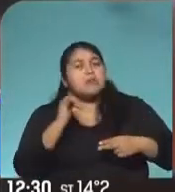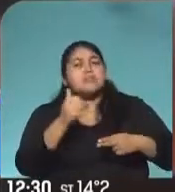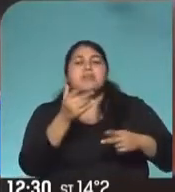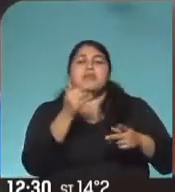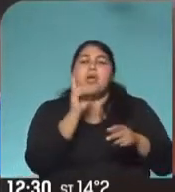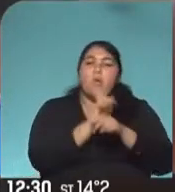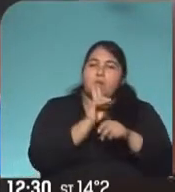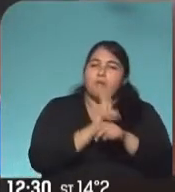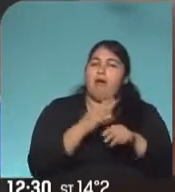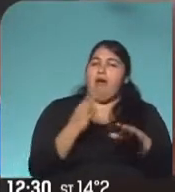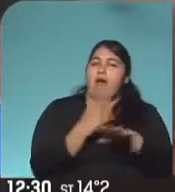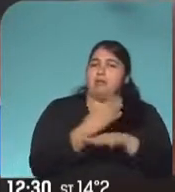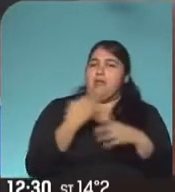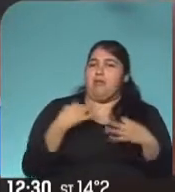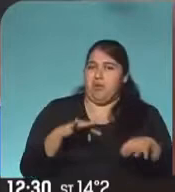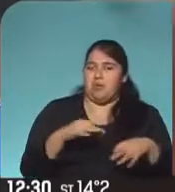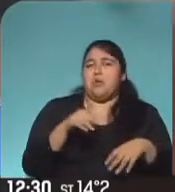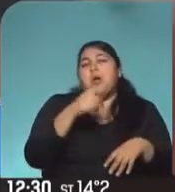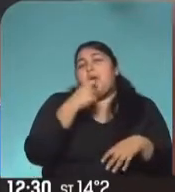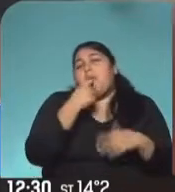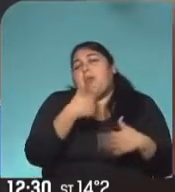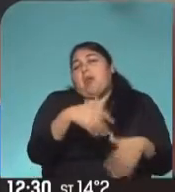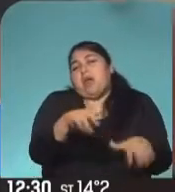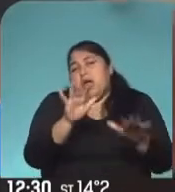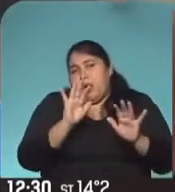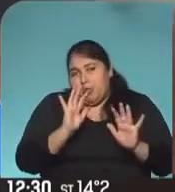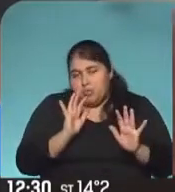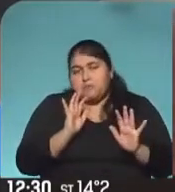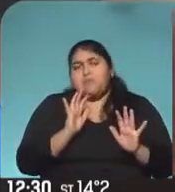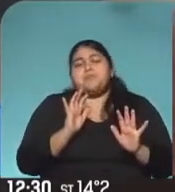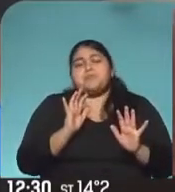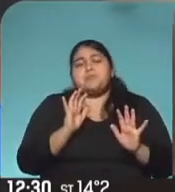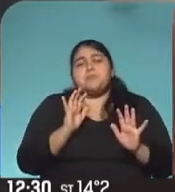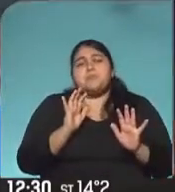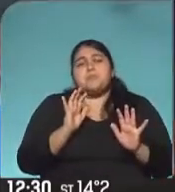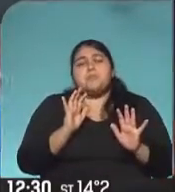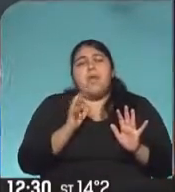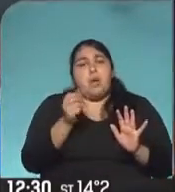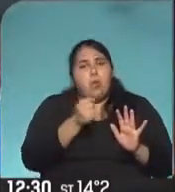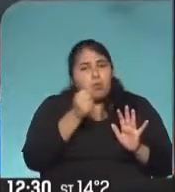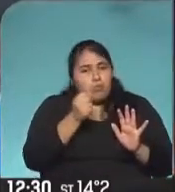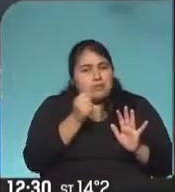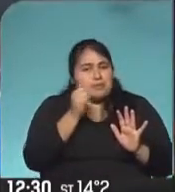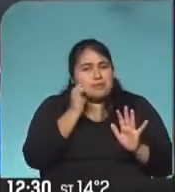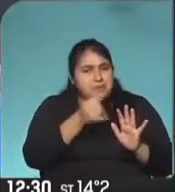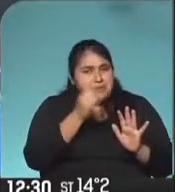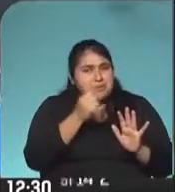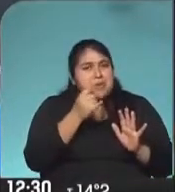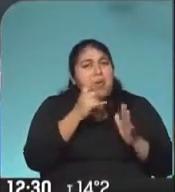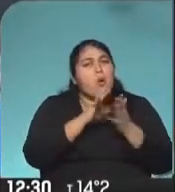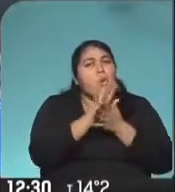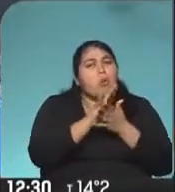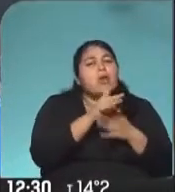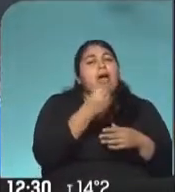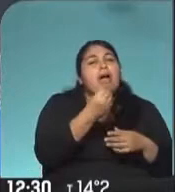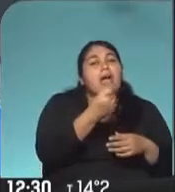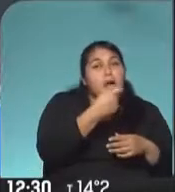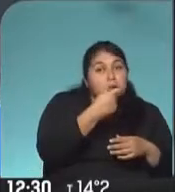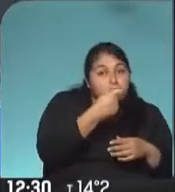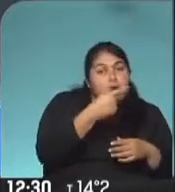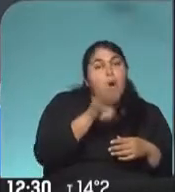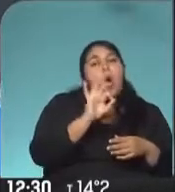las precauciones pero puede ser digo una simple sabiendo que dolorosa pero también porque se cura con medicación o